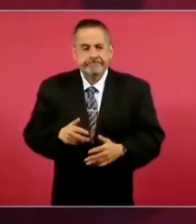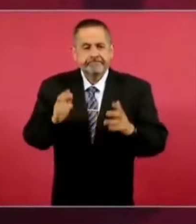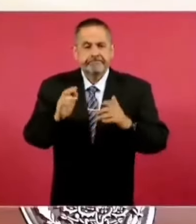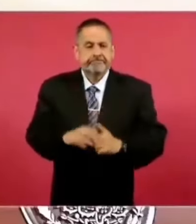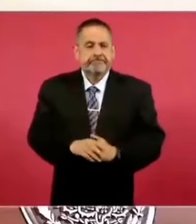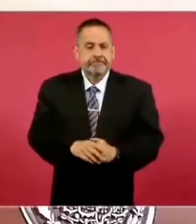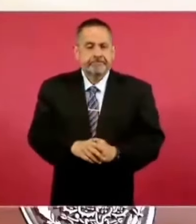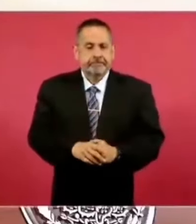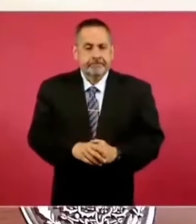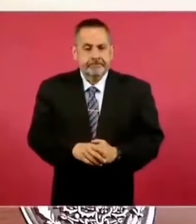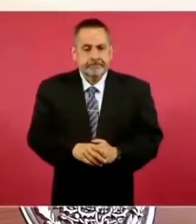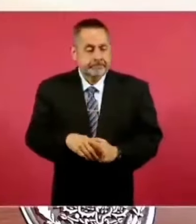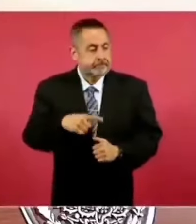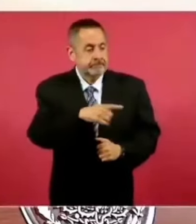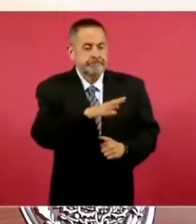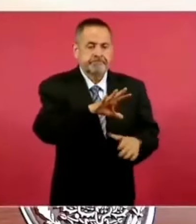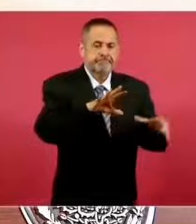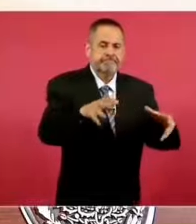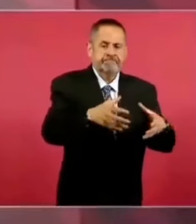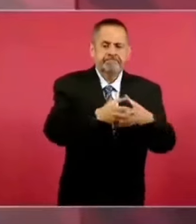que por este control